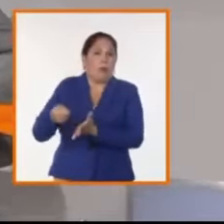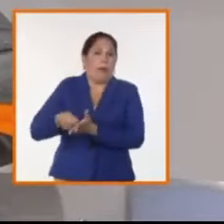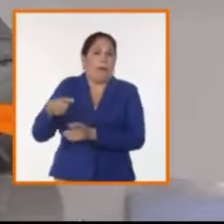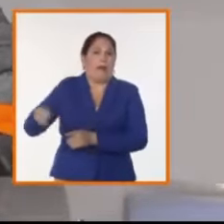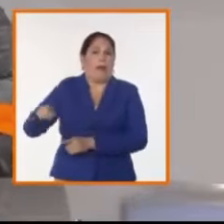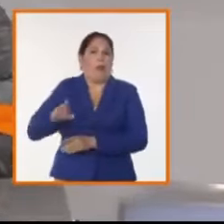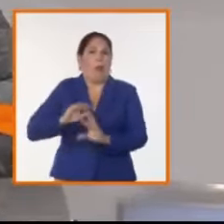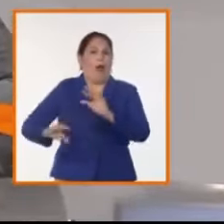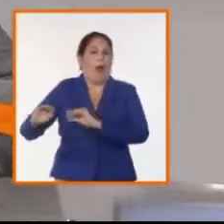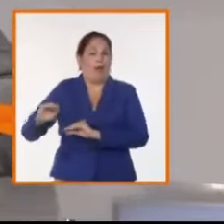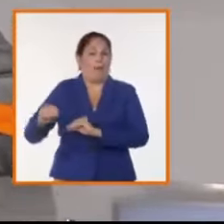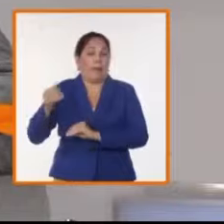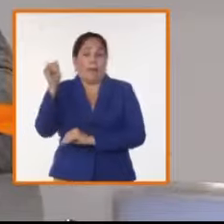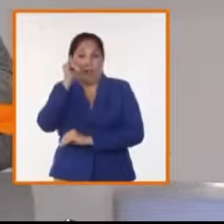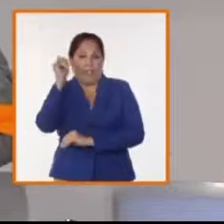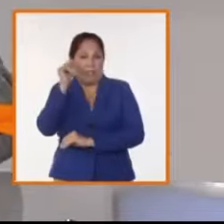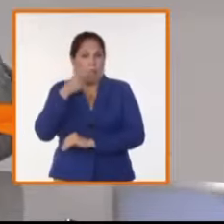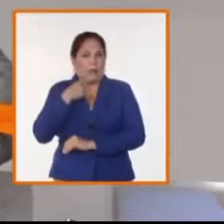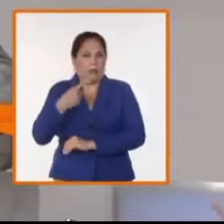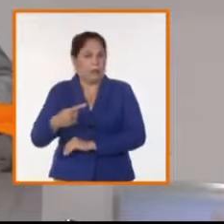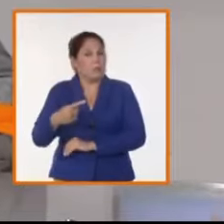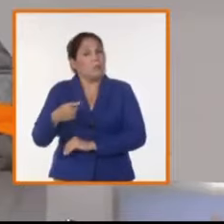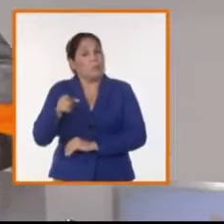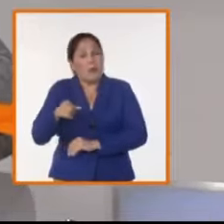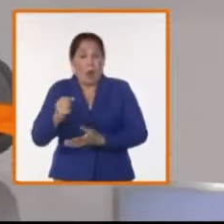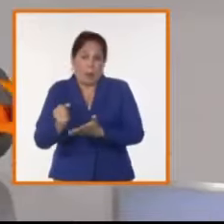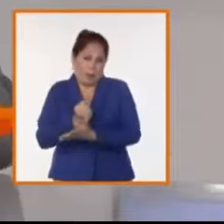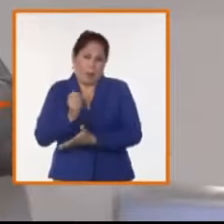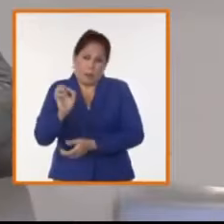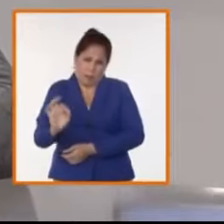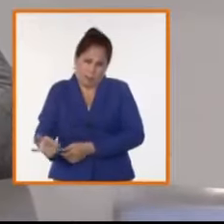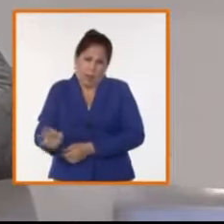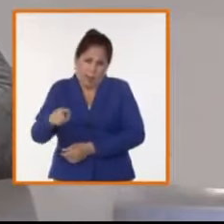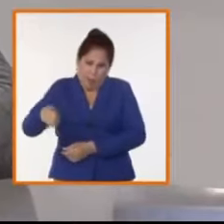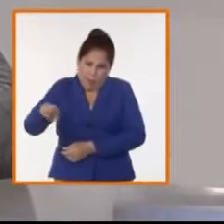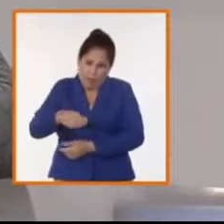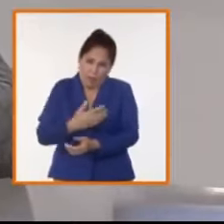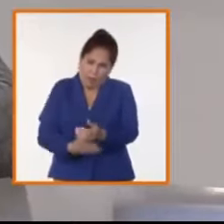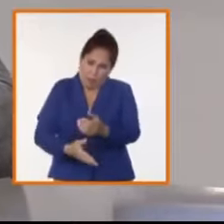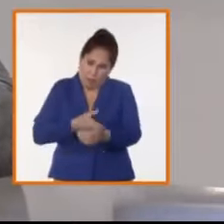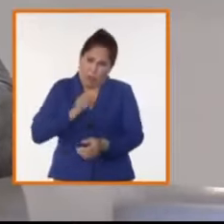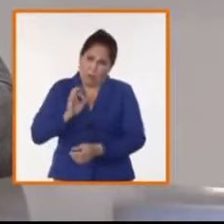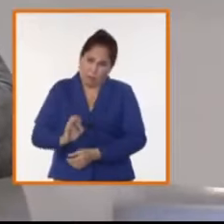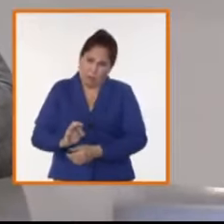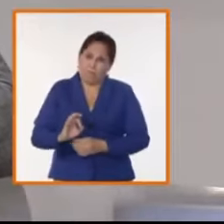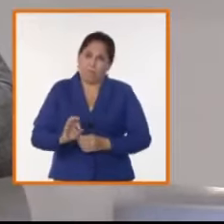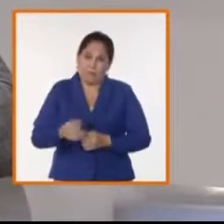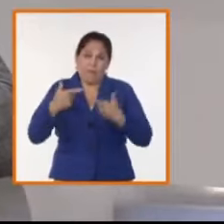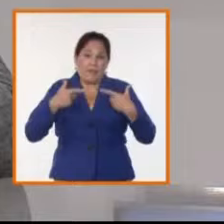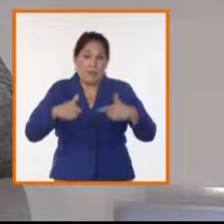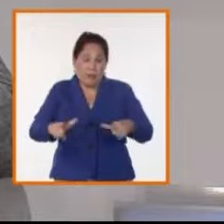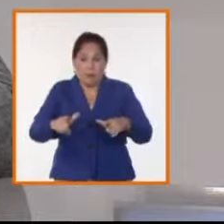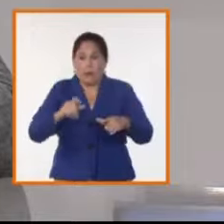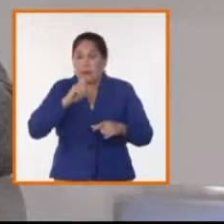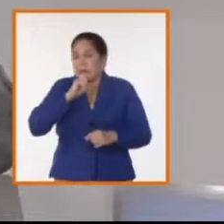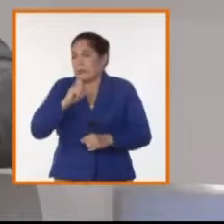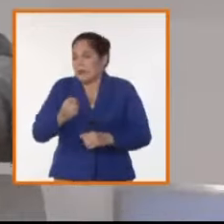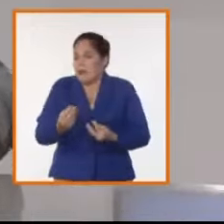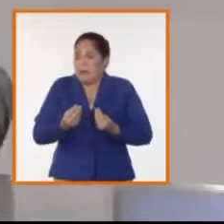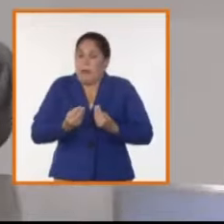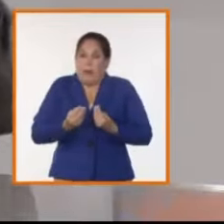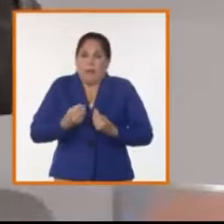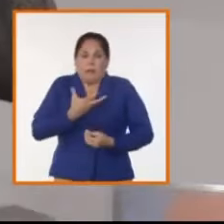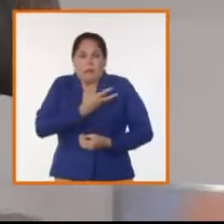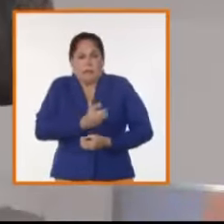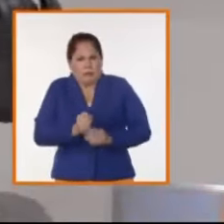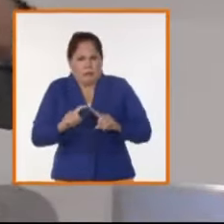la persona que estaba grabando quisiera pero lamentablemente no es así y ni siquiera es lo único que hemos visto hemos visto imágenes que son Realmente increíbles que